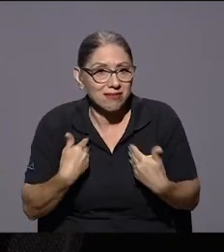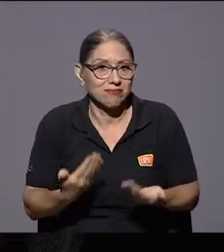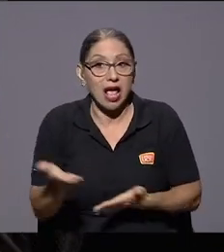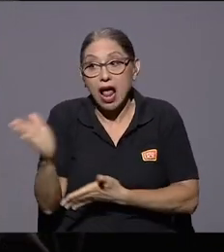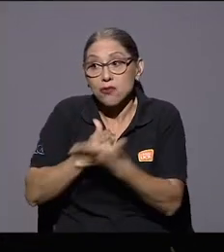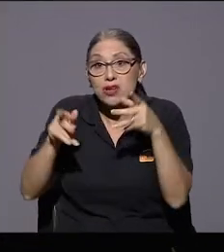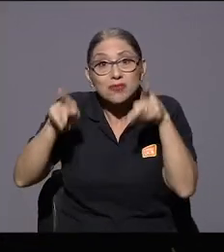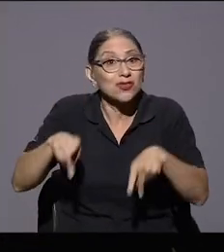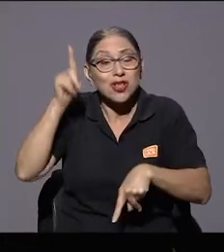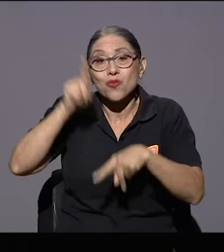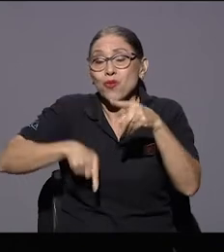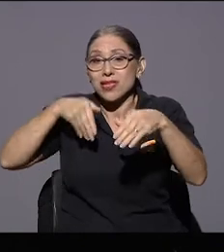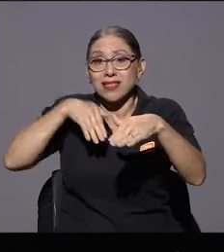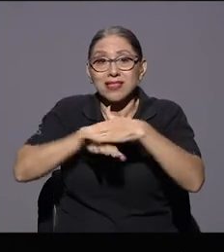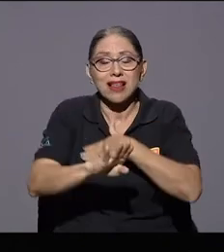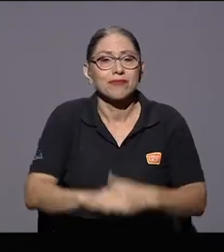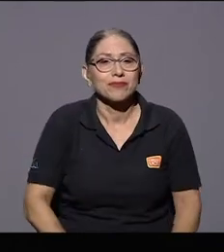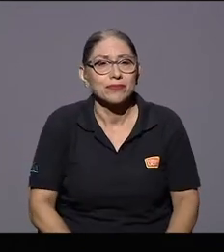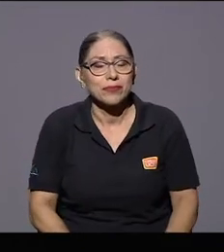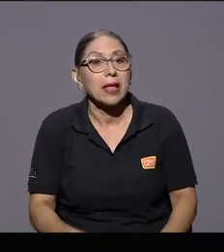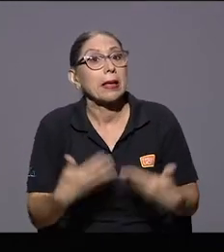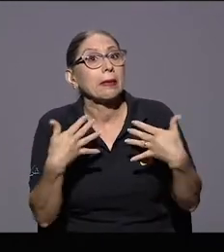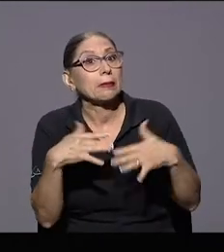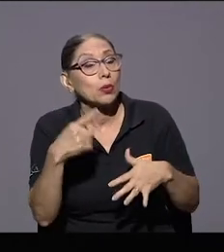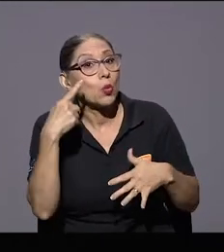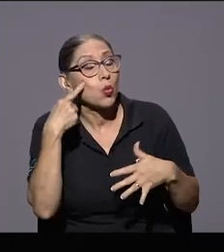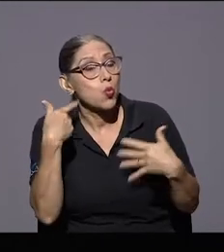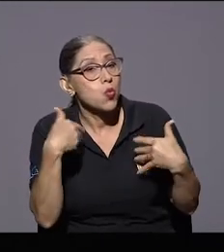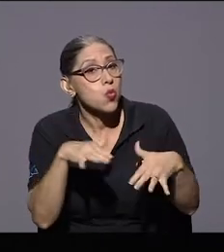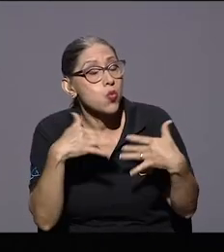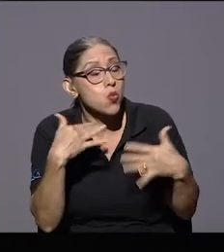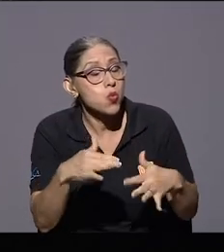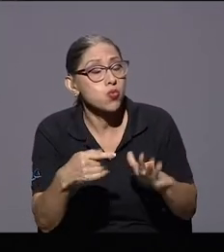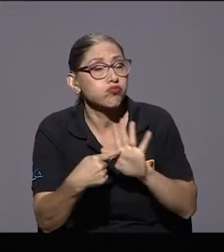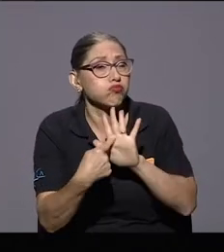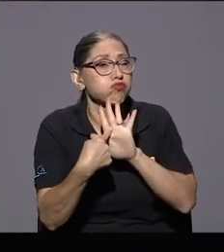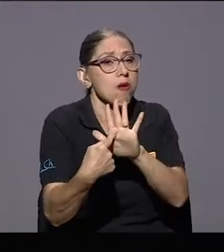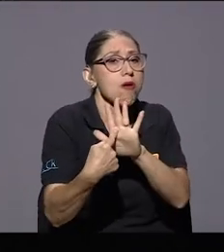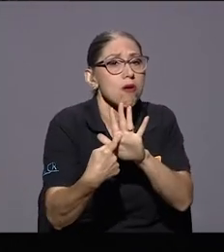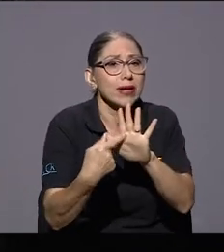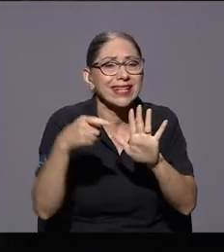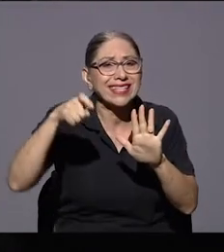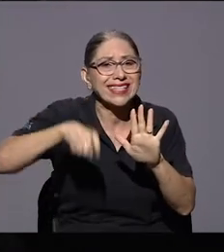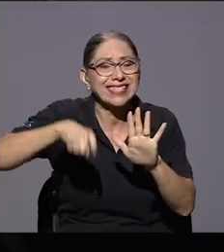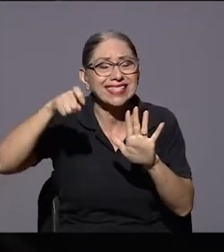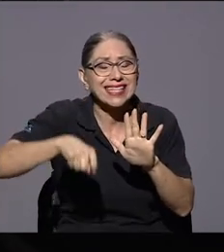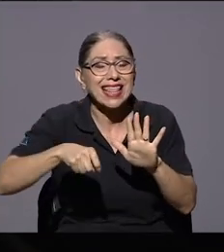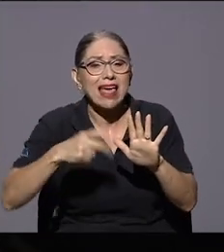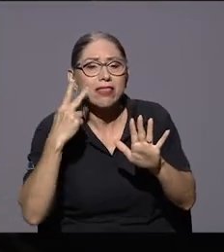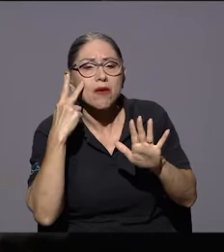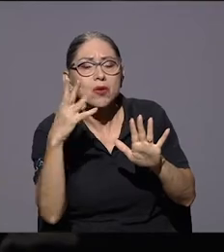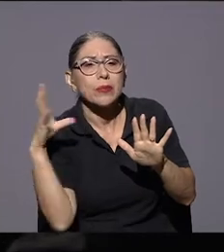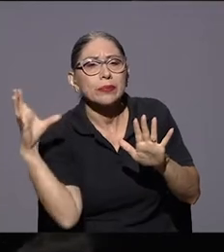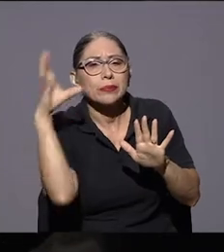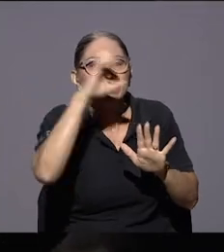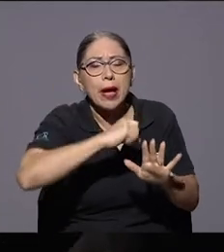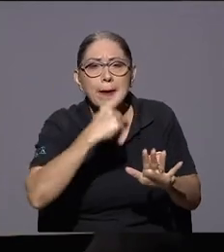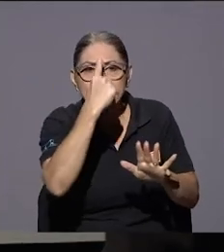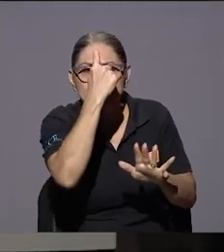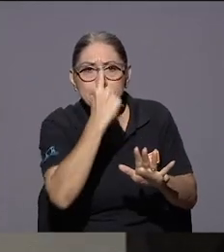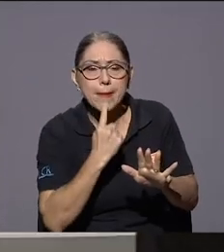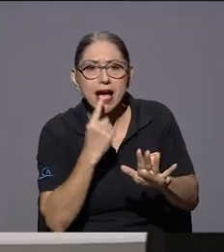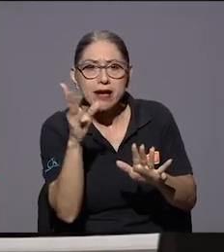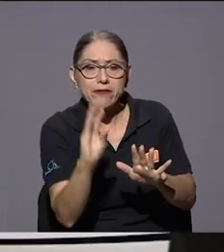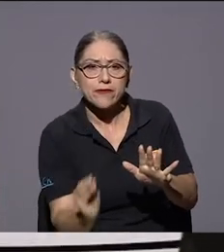las universidades públicas. Un asterisco así inmenso, don Randall, la gran necesidad de visibilizar esos perfiles juveniles que